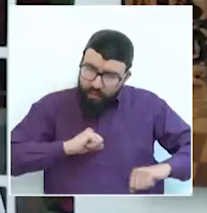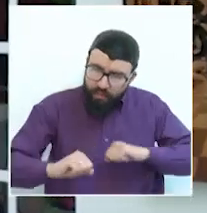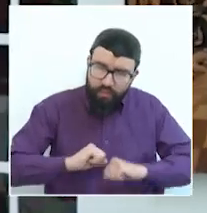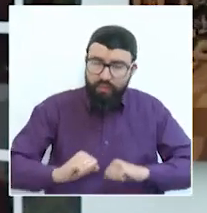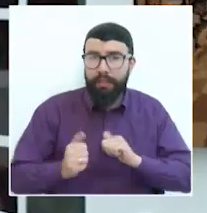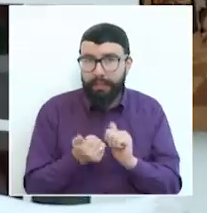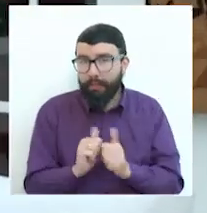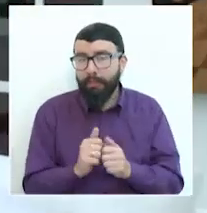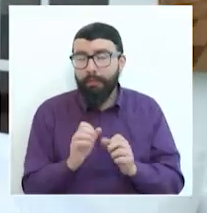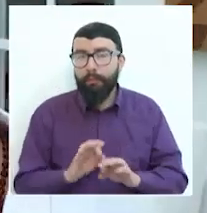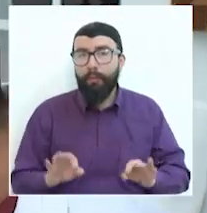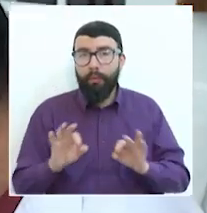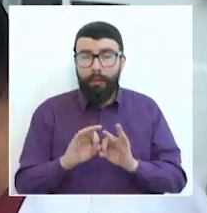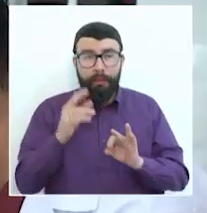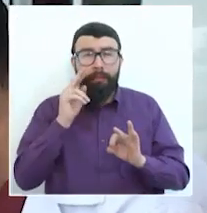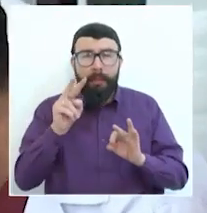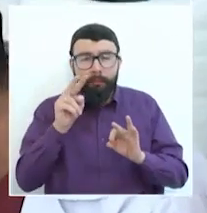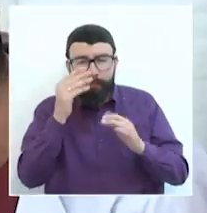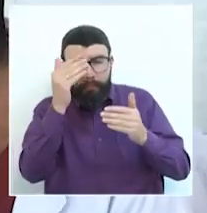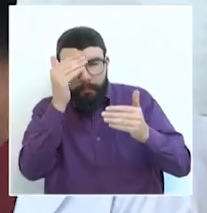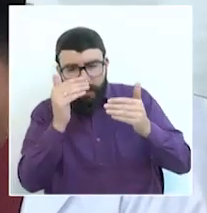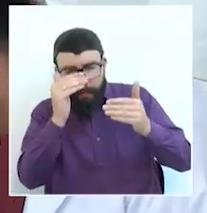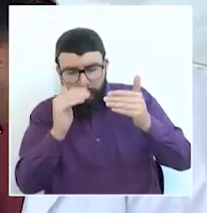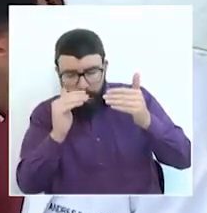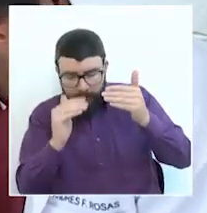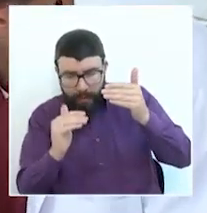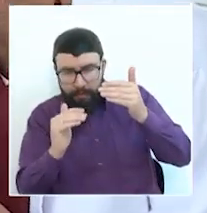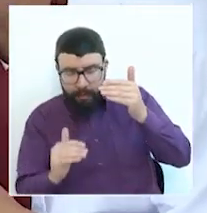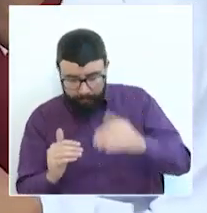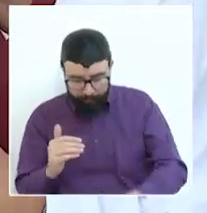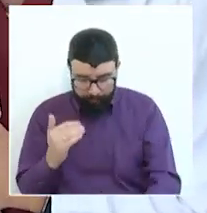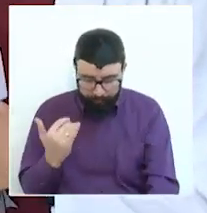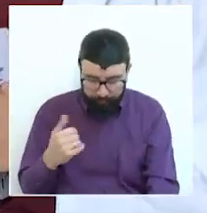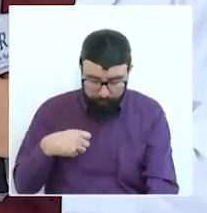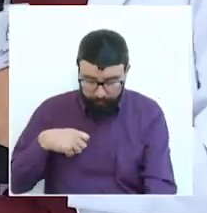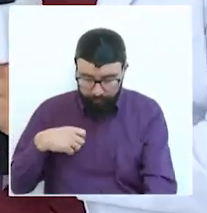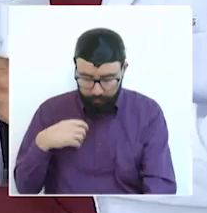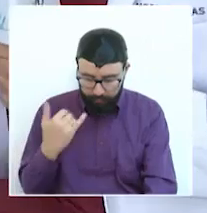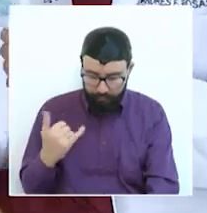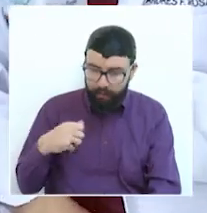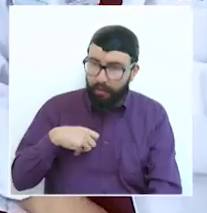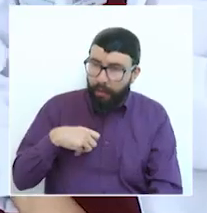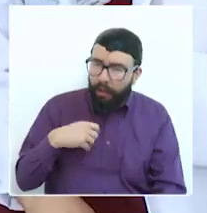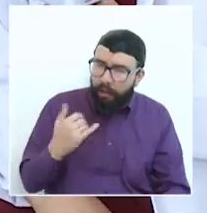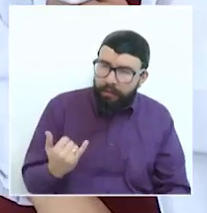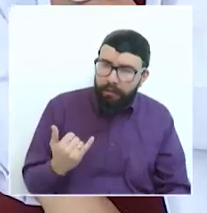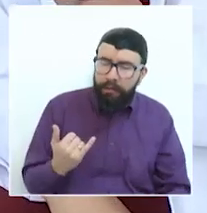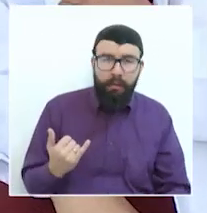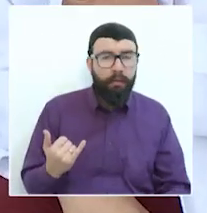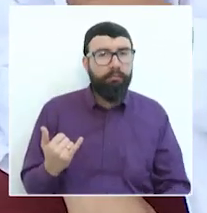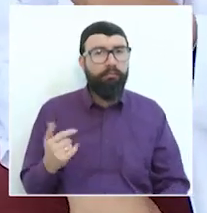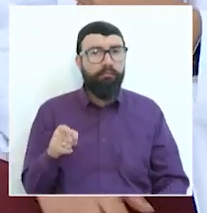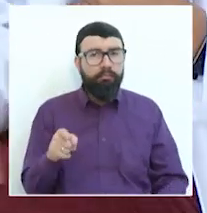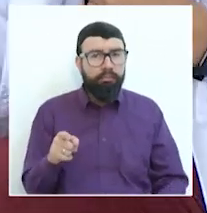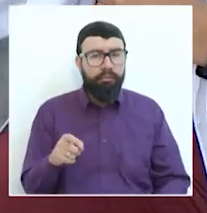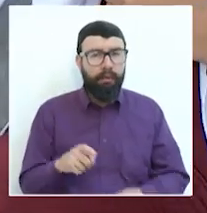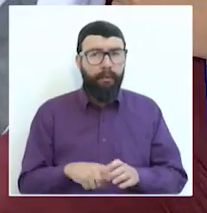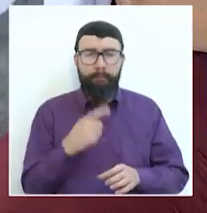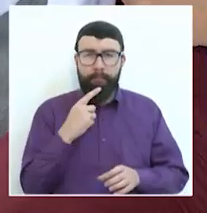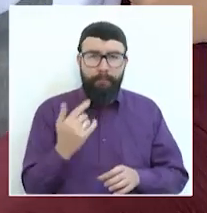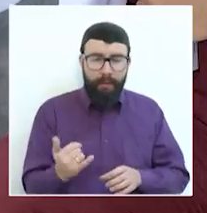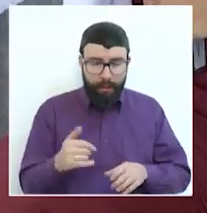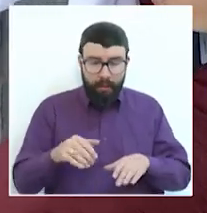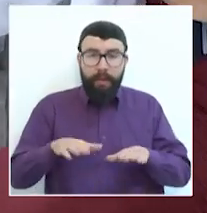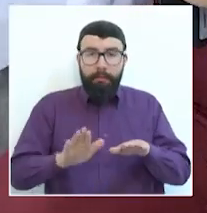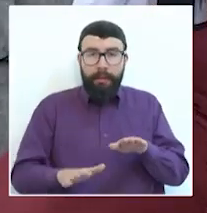Y comenzamos a bajar y nos damos cuenta que aquí está haciendo una hiperextensión de la rodilla.